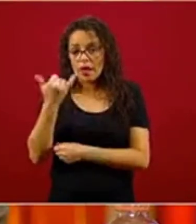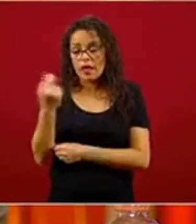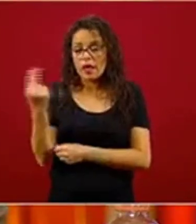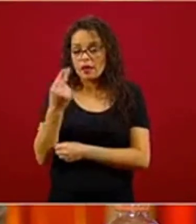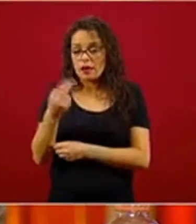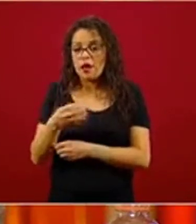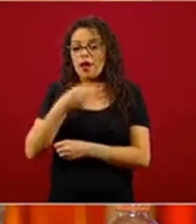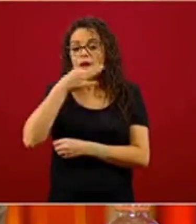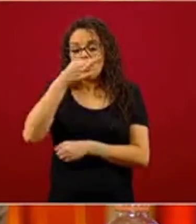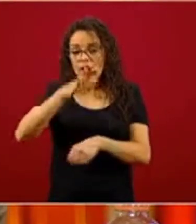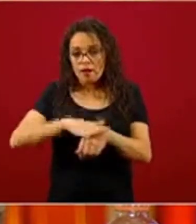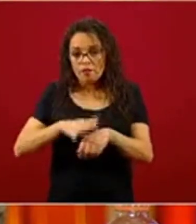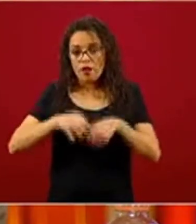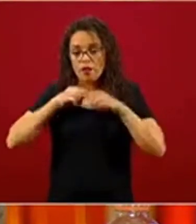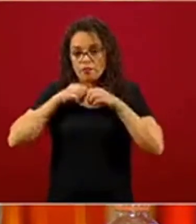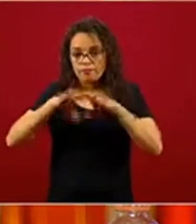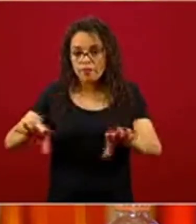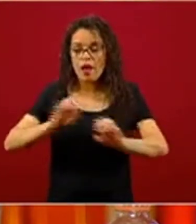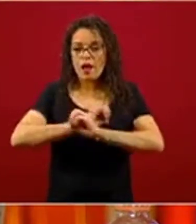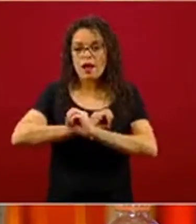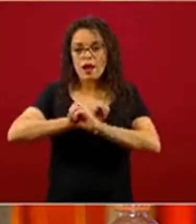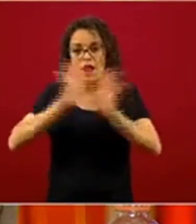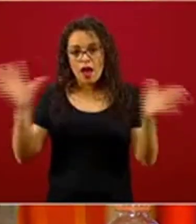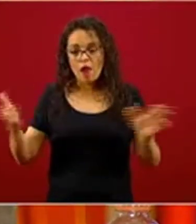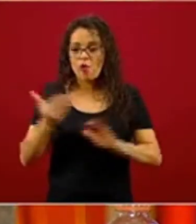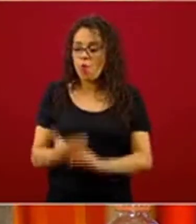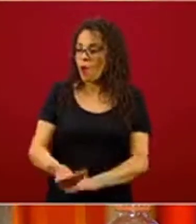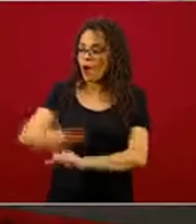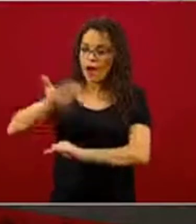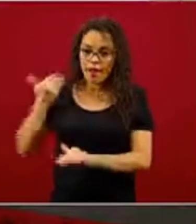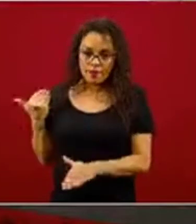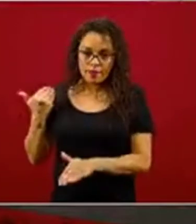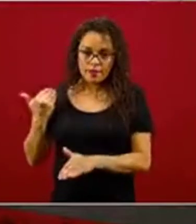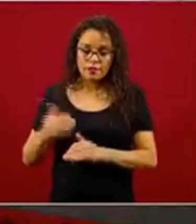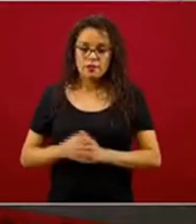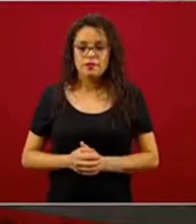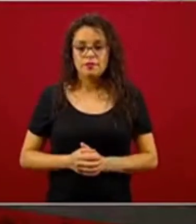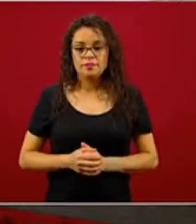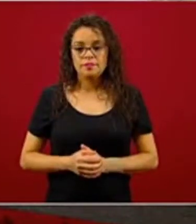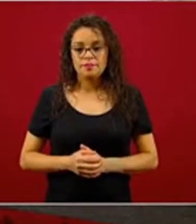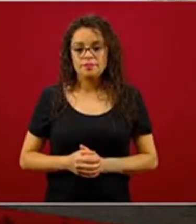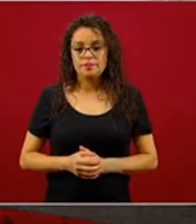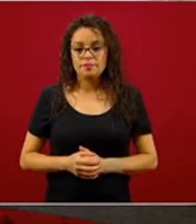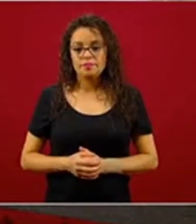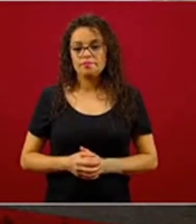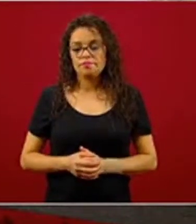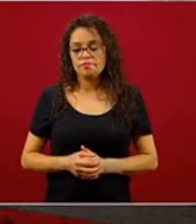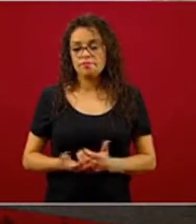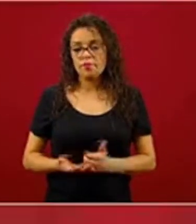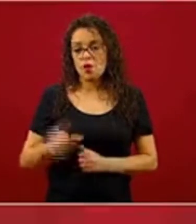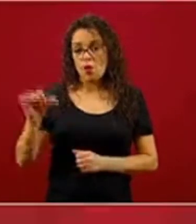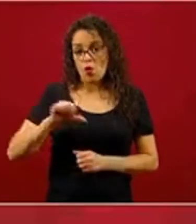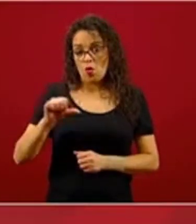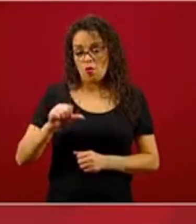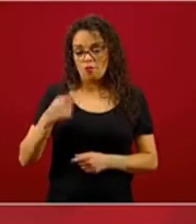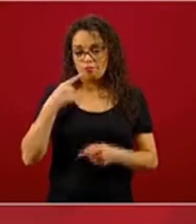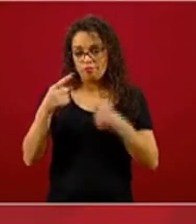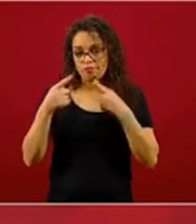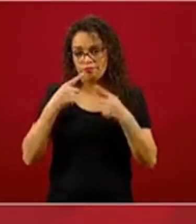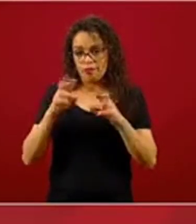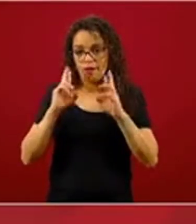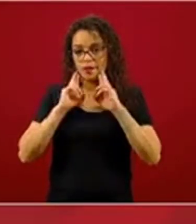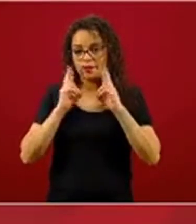absoluta claridad, con anticipación. Y ha venido un señalamiento que hoy se comentaba en la reunión con